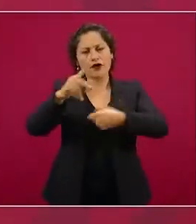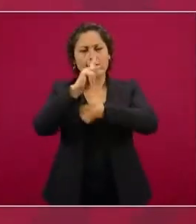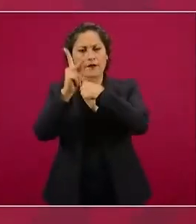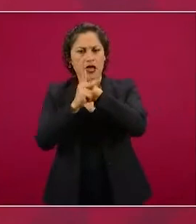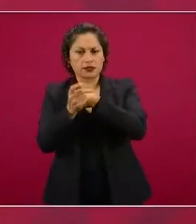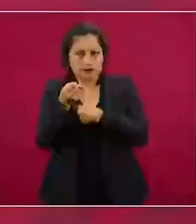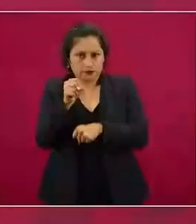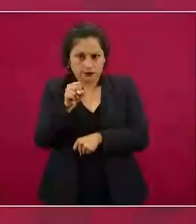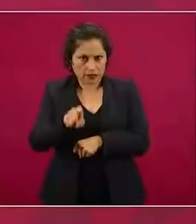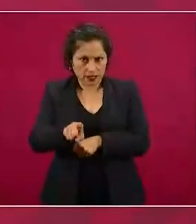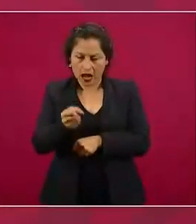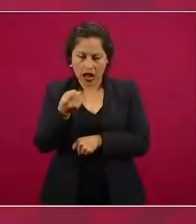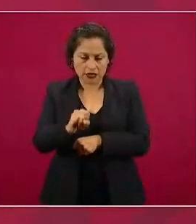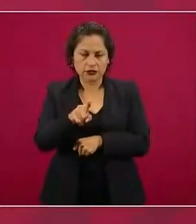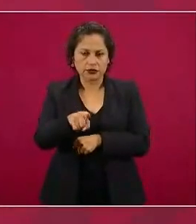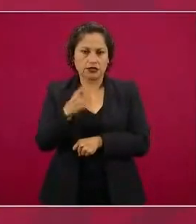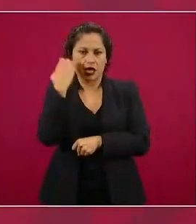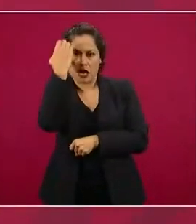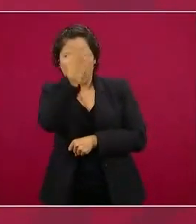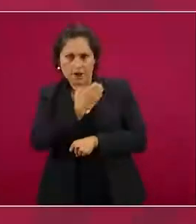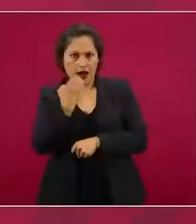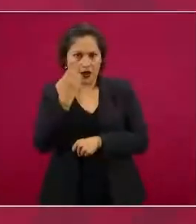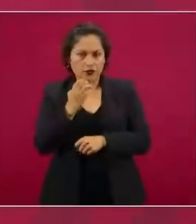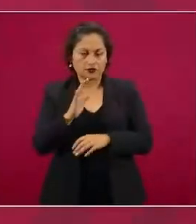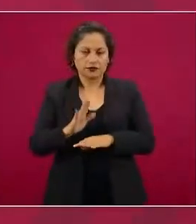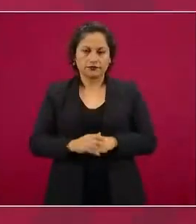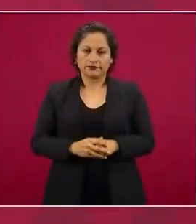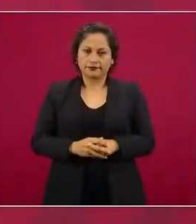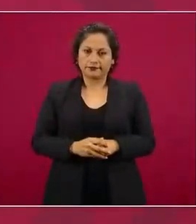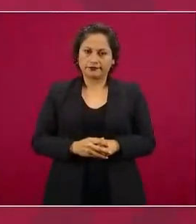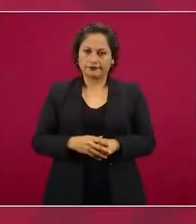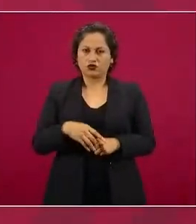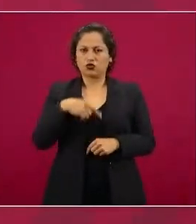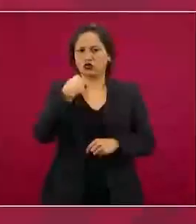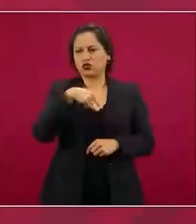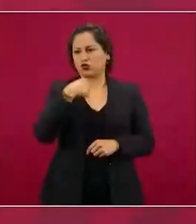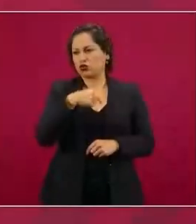método bastante elemental,